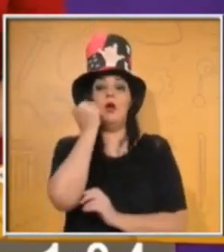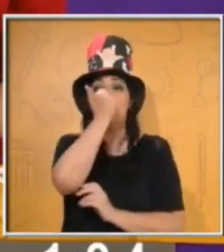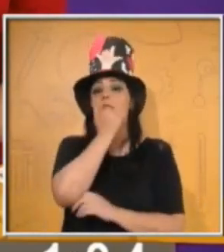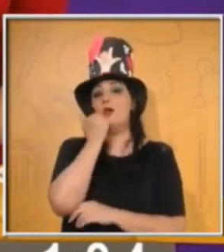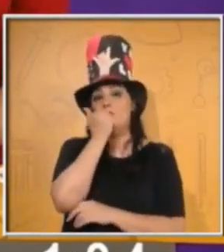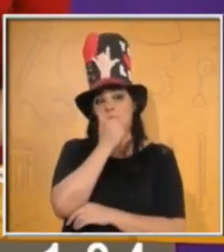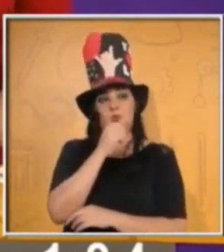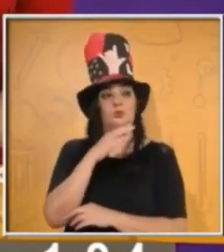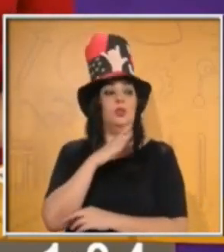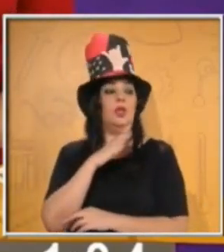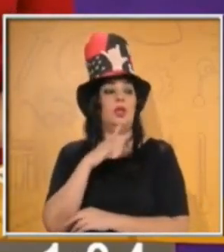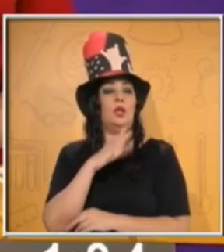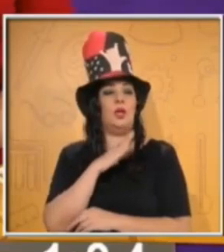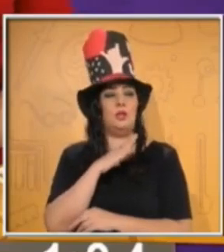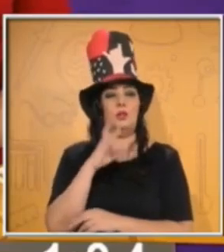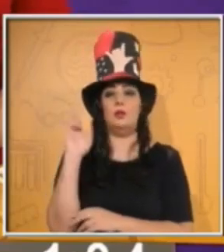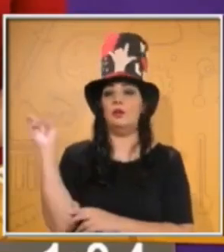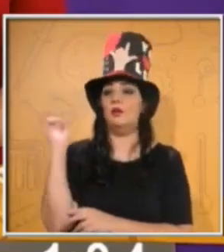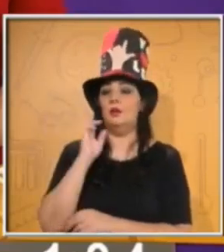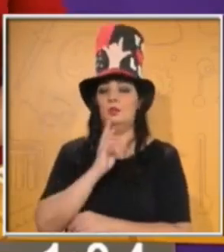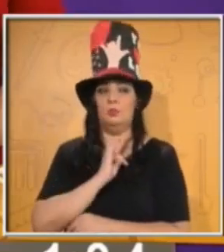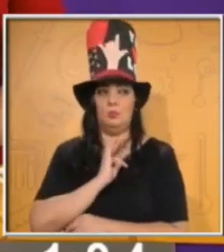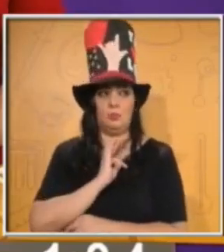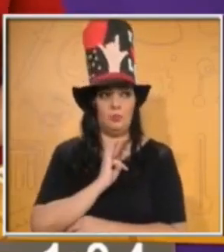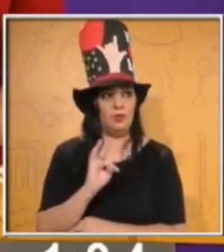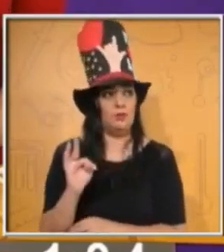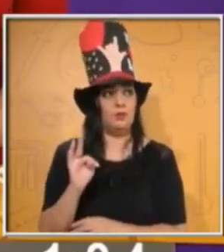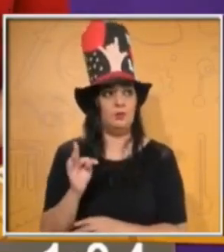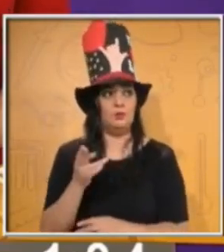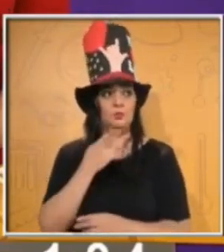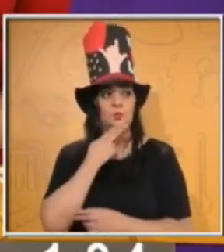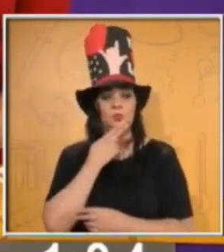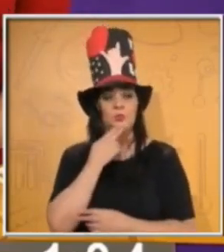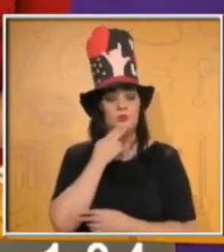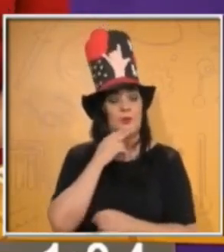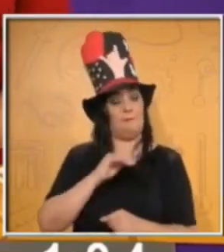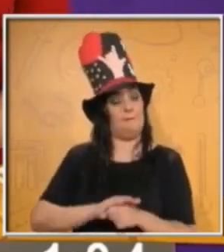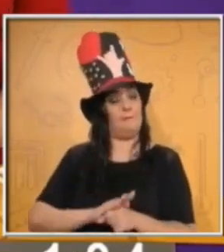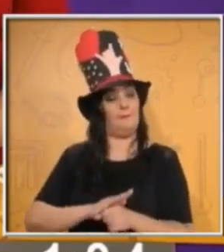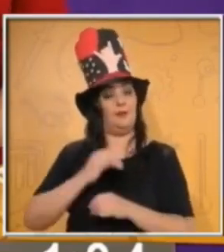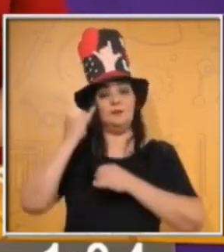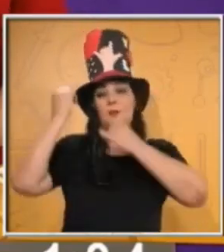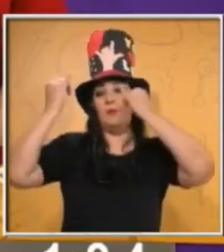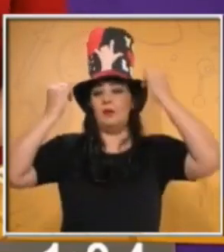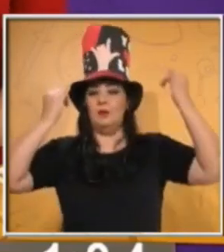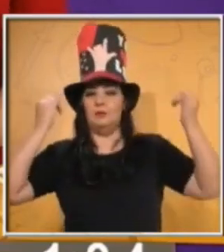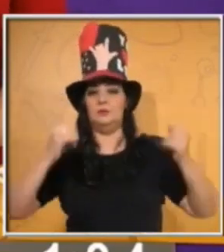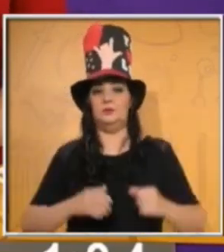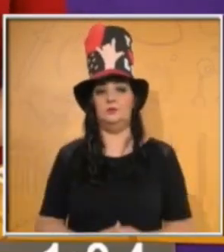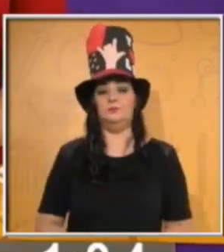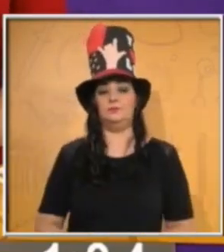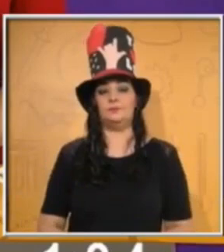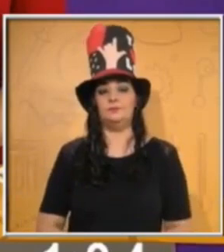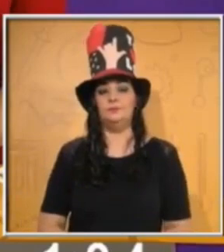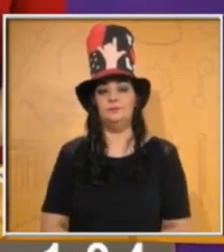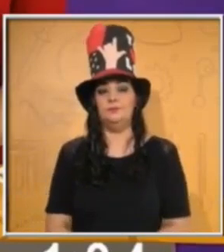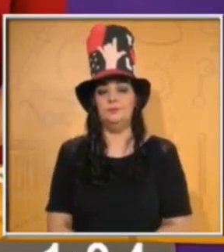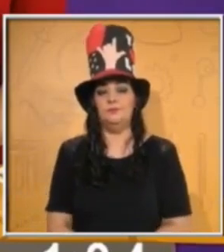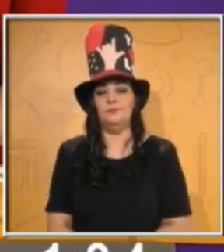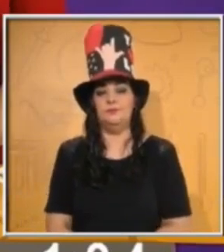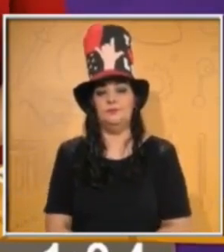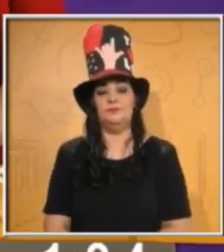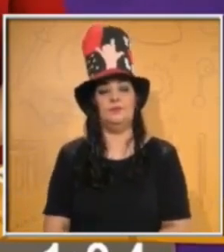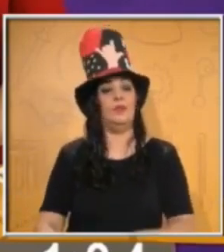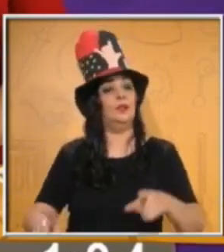que se encuentran a través de la radio, pues tienen que emplear un poco más su imaginación. Muy bien.